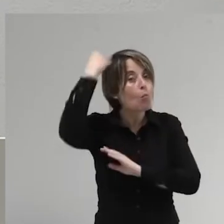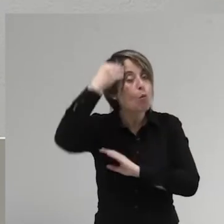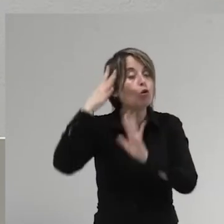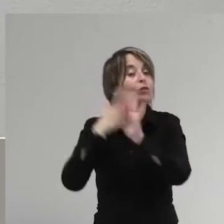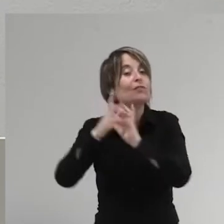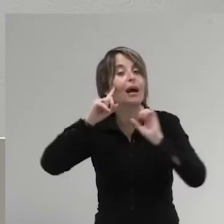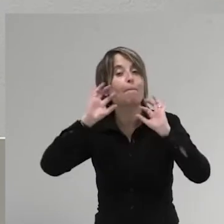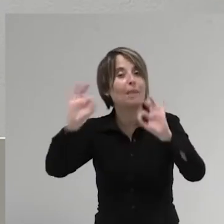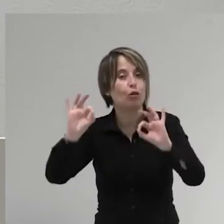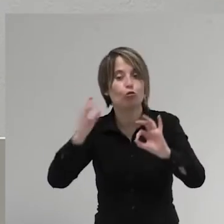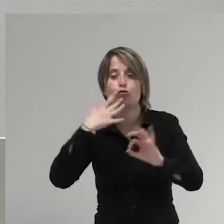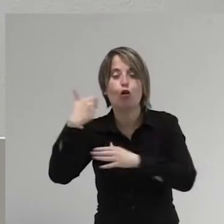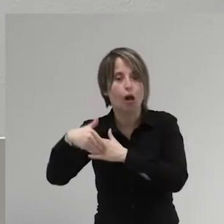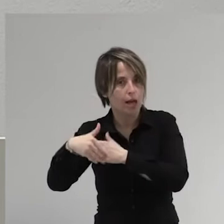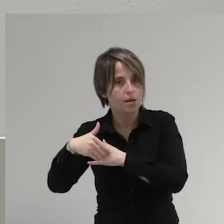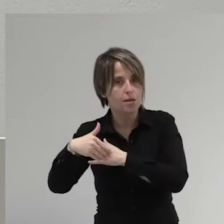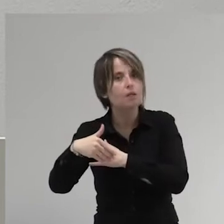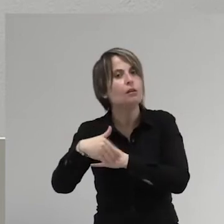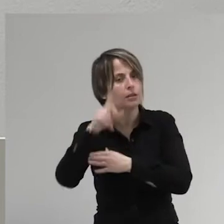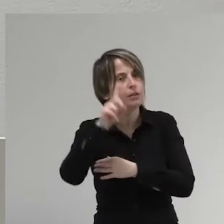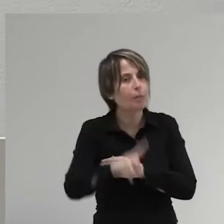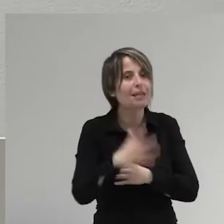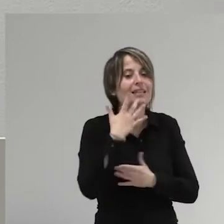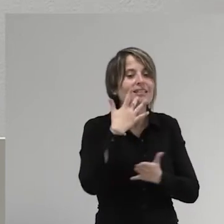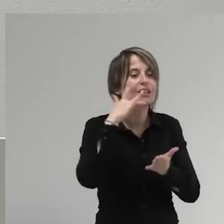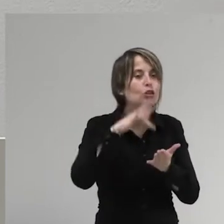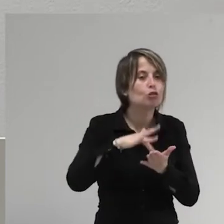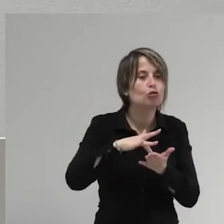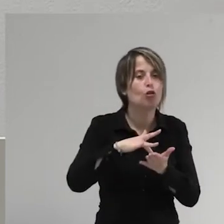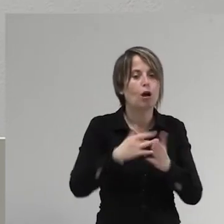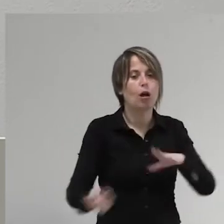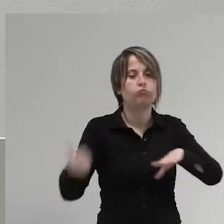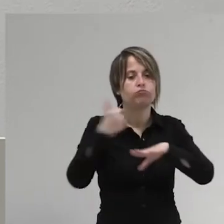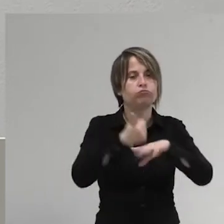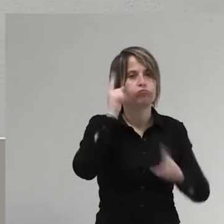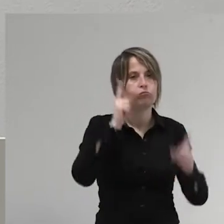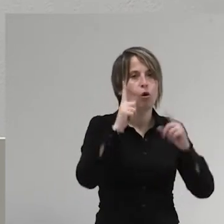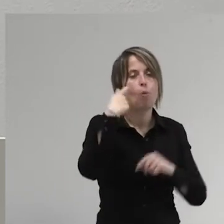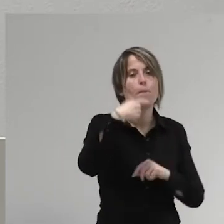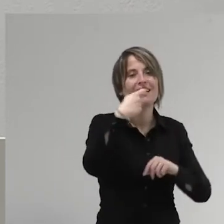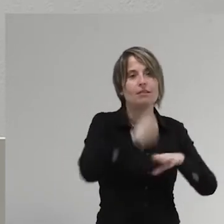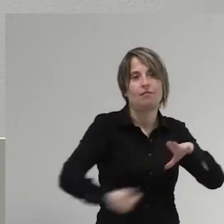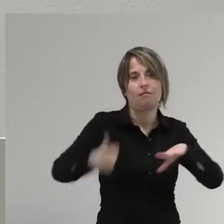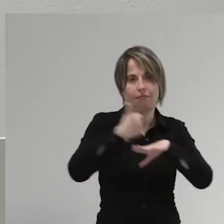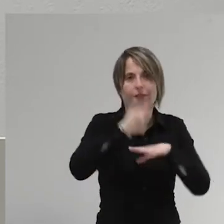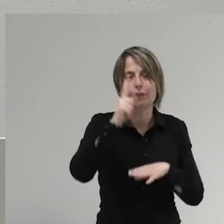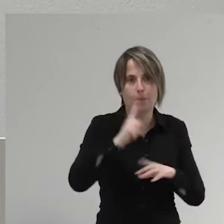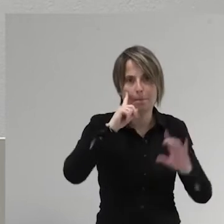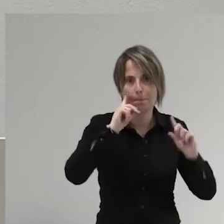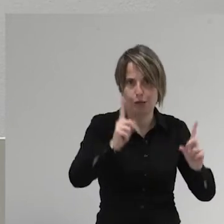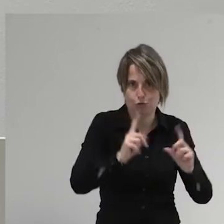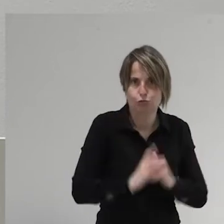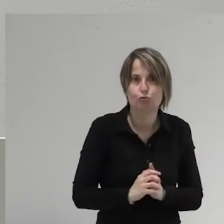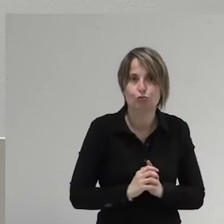peligroso si lo tengo aquí en la calle, es peligroso si es un gobernatario o es un presidente de Estado. Por lo